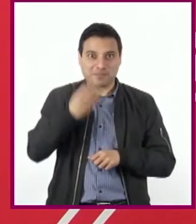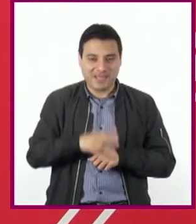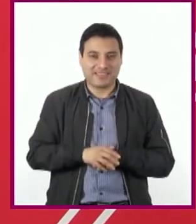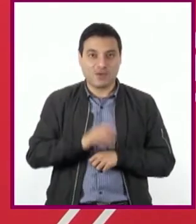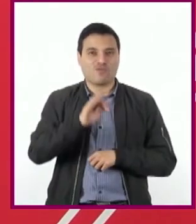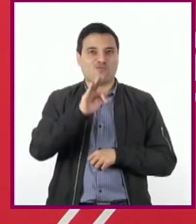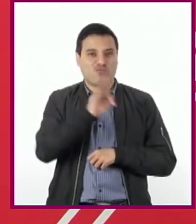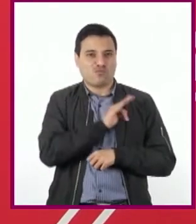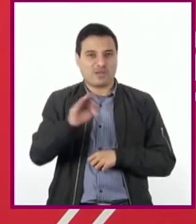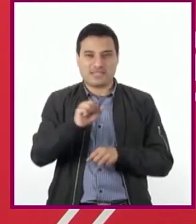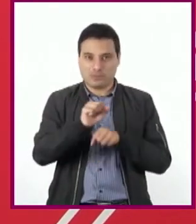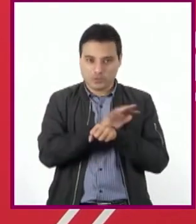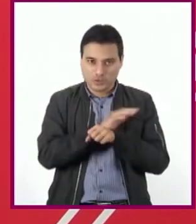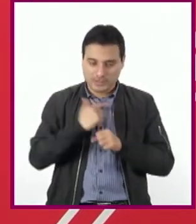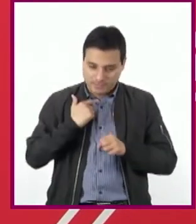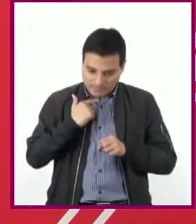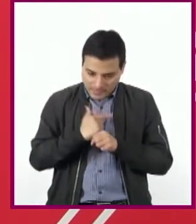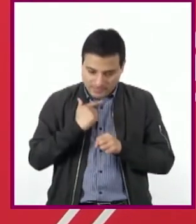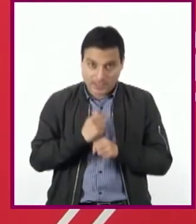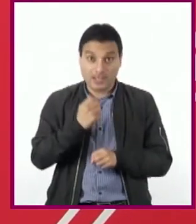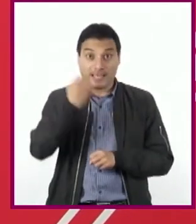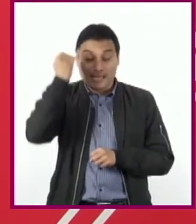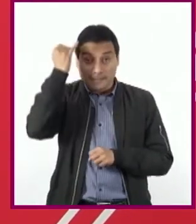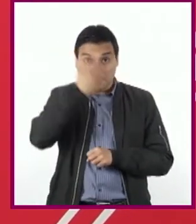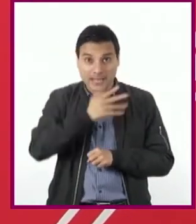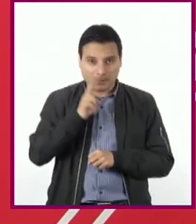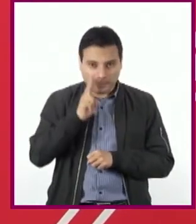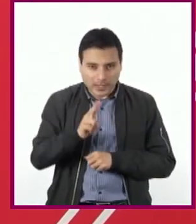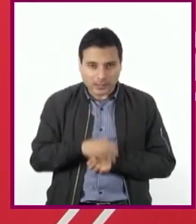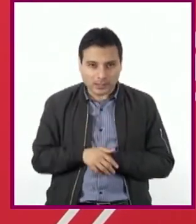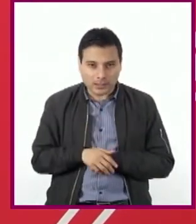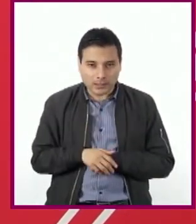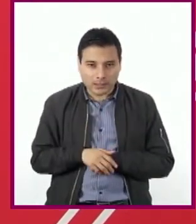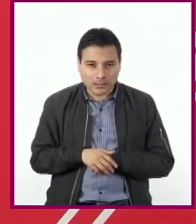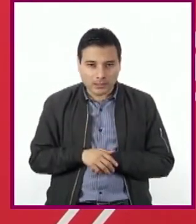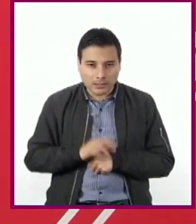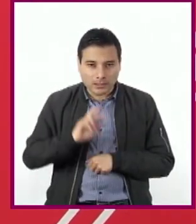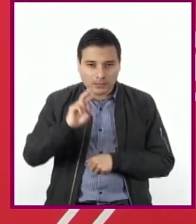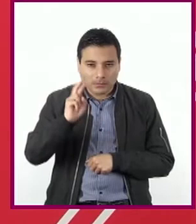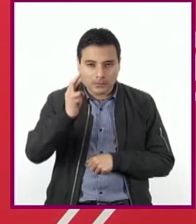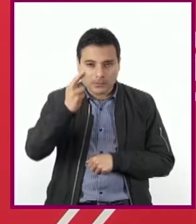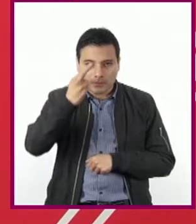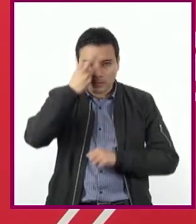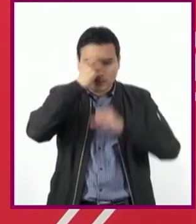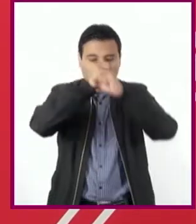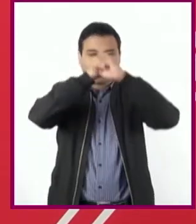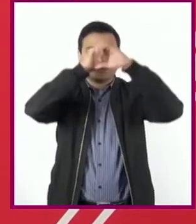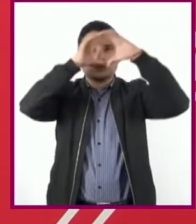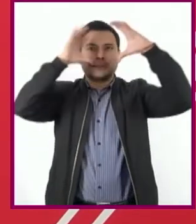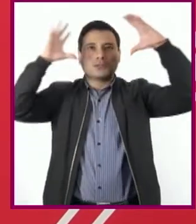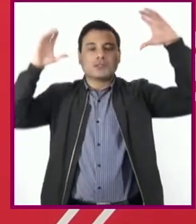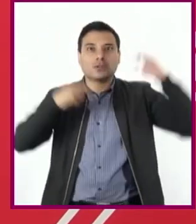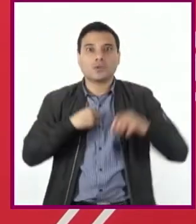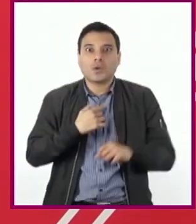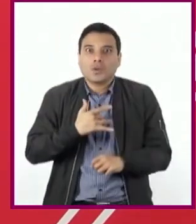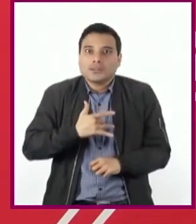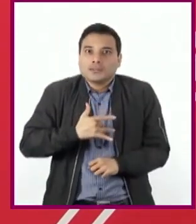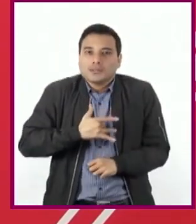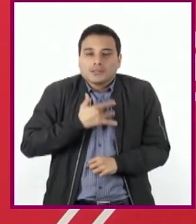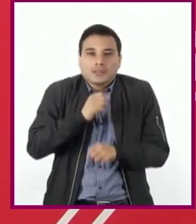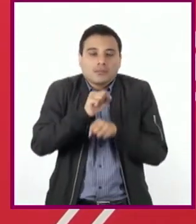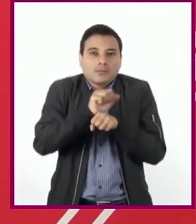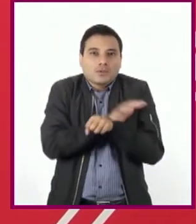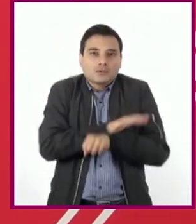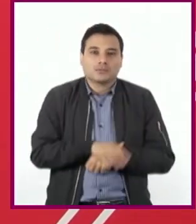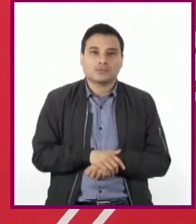nuestras emociones y una imagen nos puede llevar a través de nuestros recuerdos y hacernos sentir nuevamente estas sensaciones. O